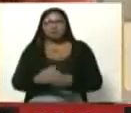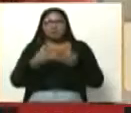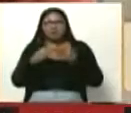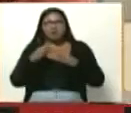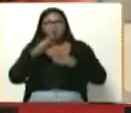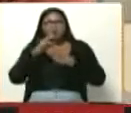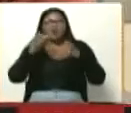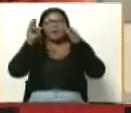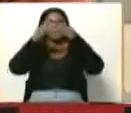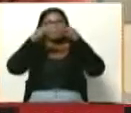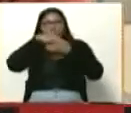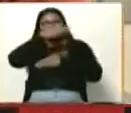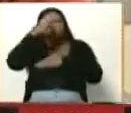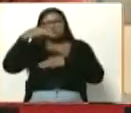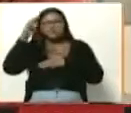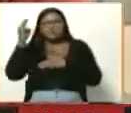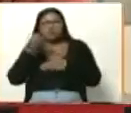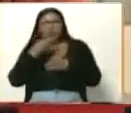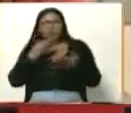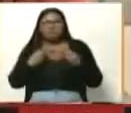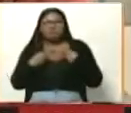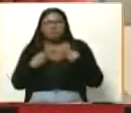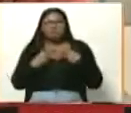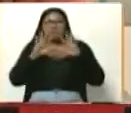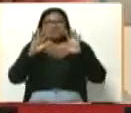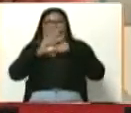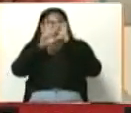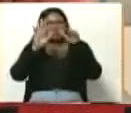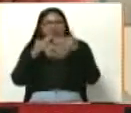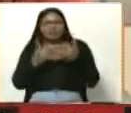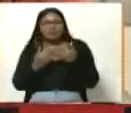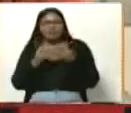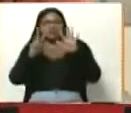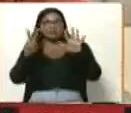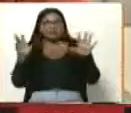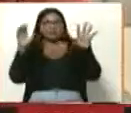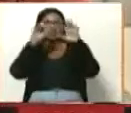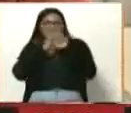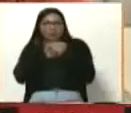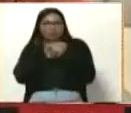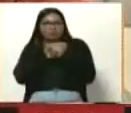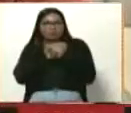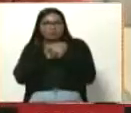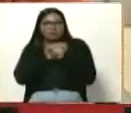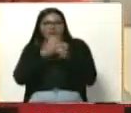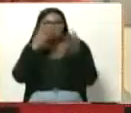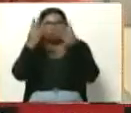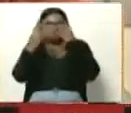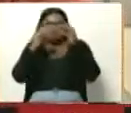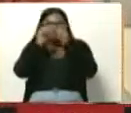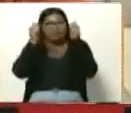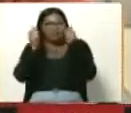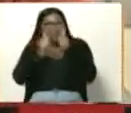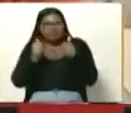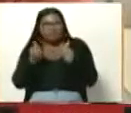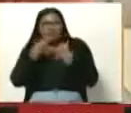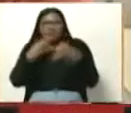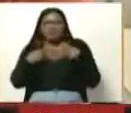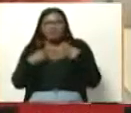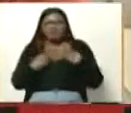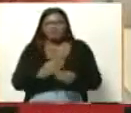Museo de Ciencias Eje del Buen Vivir, en horario de 10 de la mañana y hasta las 7 de la noche, a la Feria Artesanal del Buen